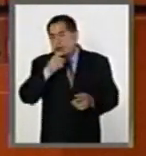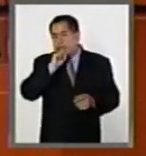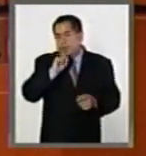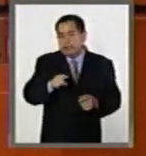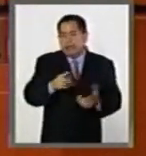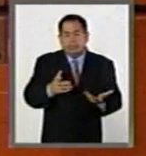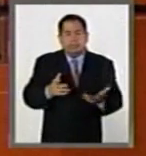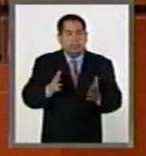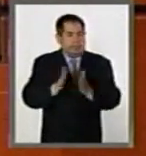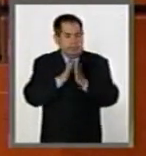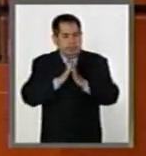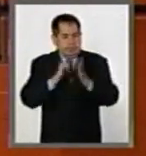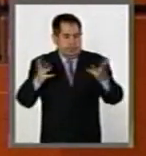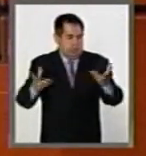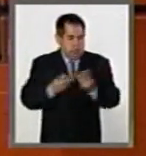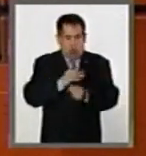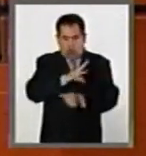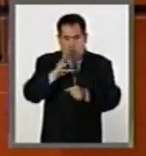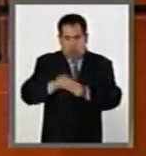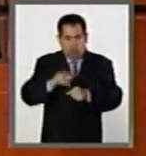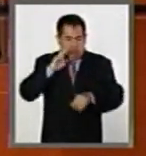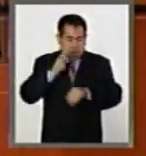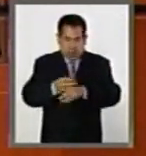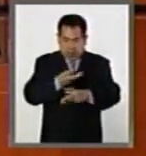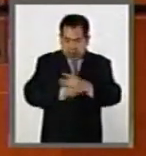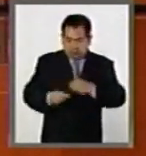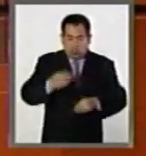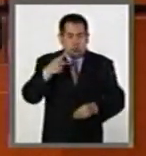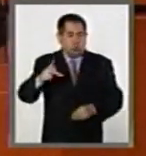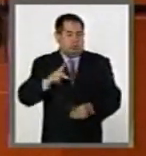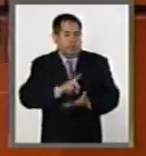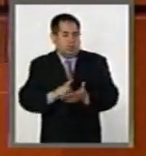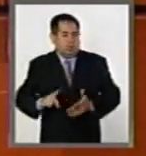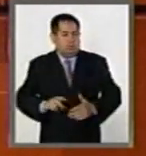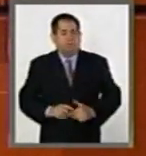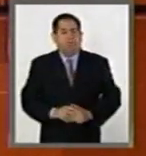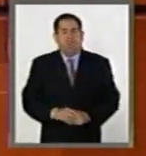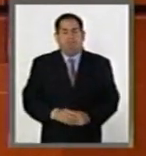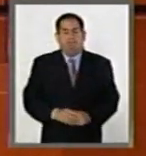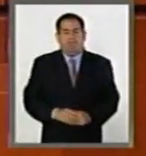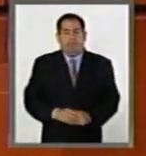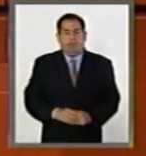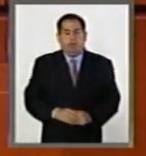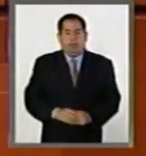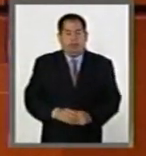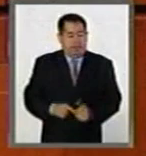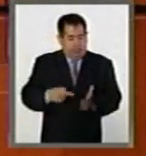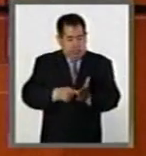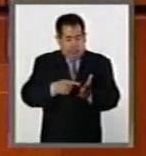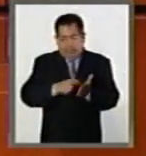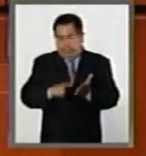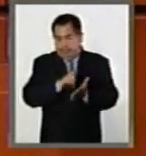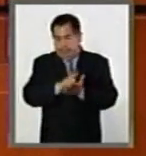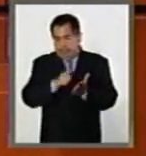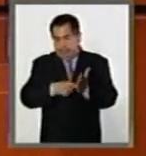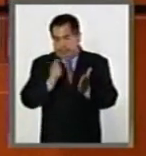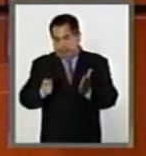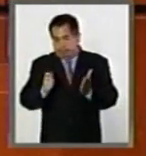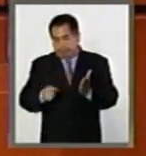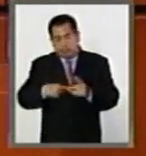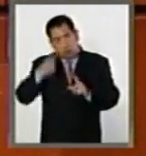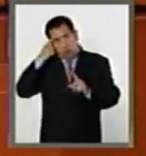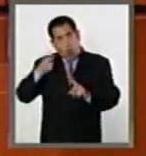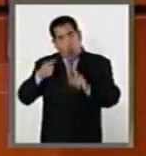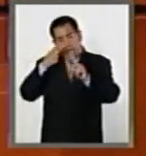también lograr un resarcimiento, una restitución de sus derechos. La presente ley tiene por